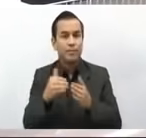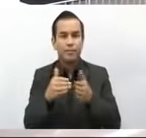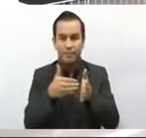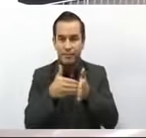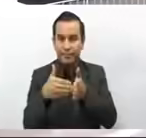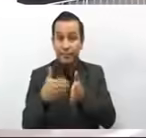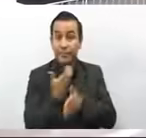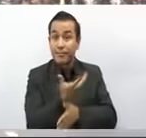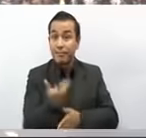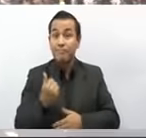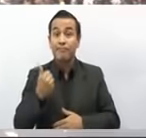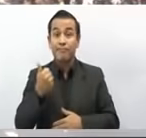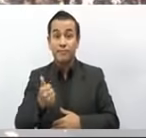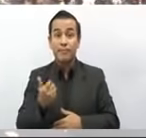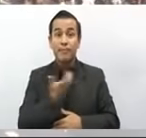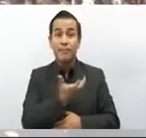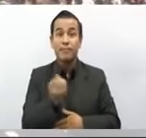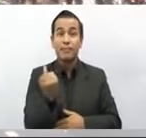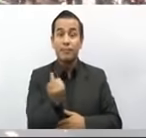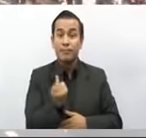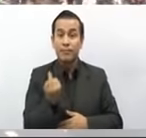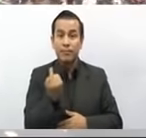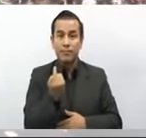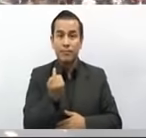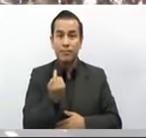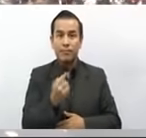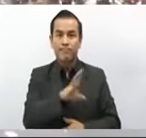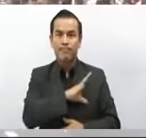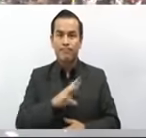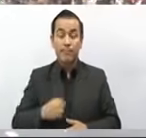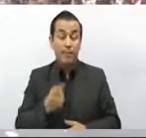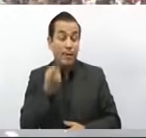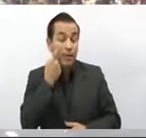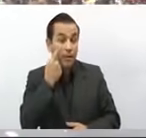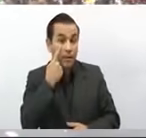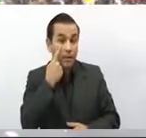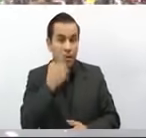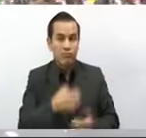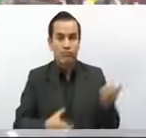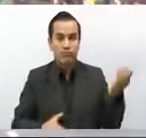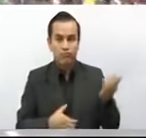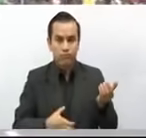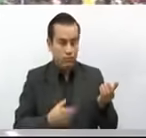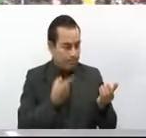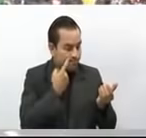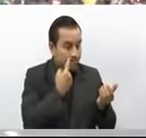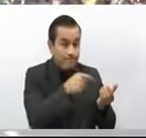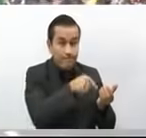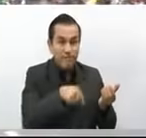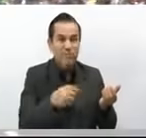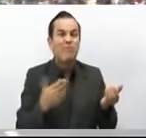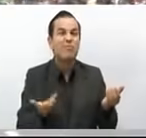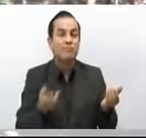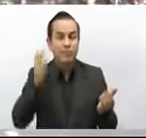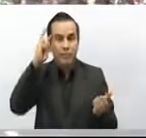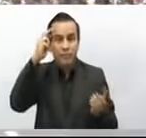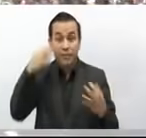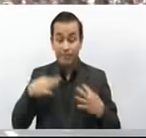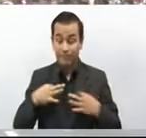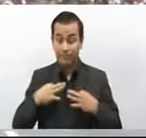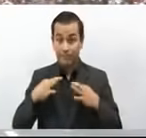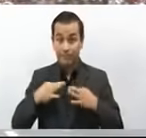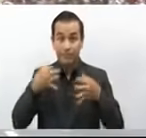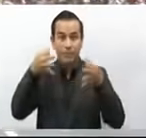iniciativa. El soldado salvadoreño cuida su arma más que a sí mismo y lleva siempre su uniforme con